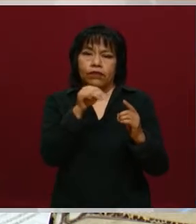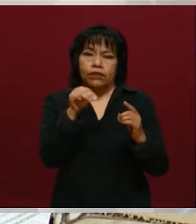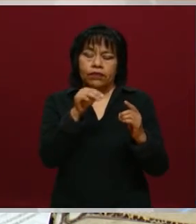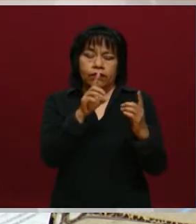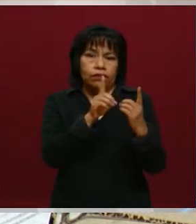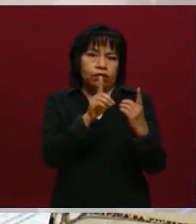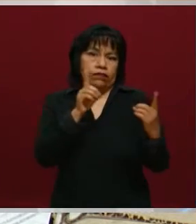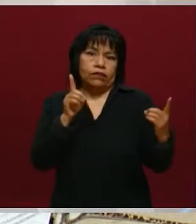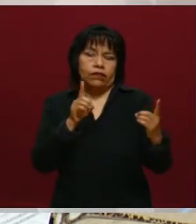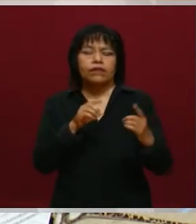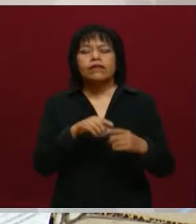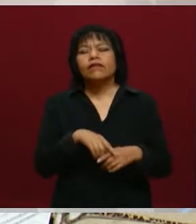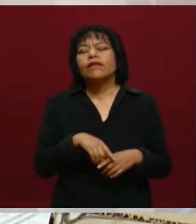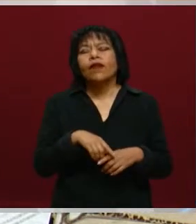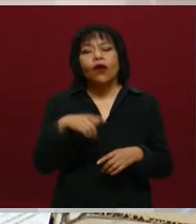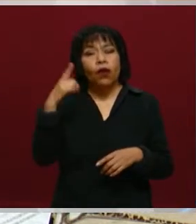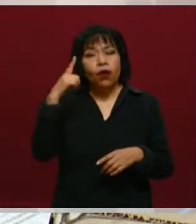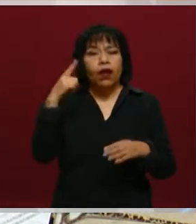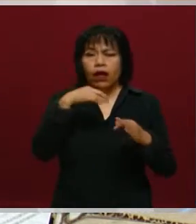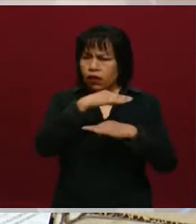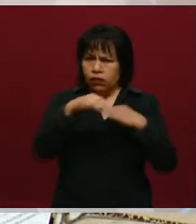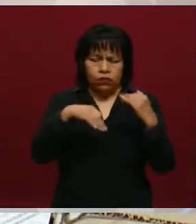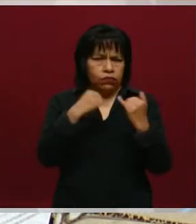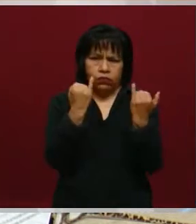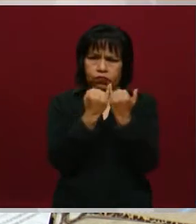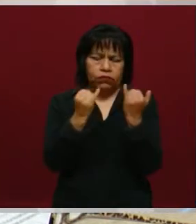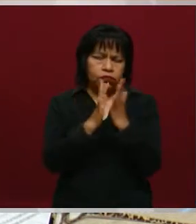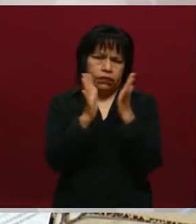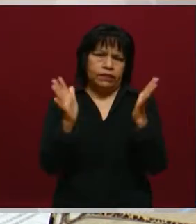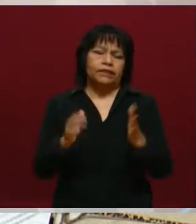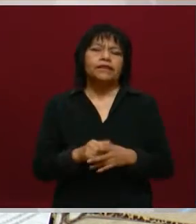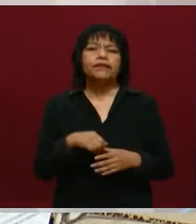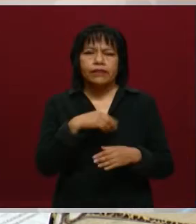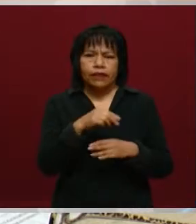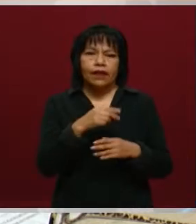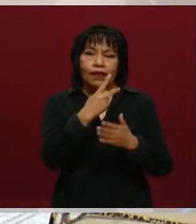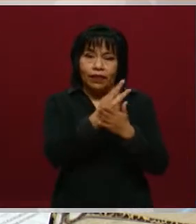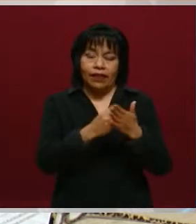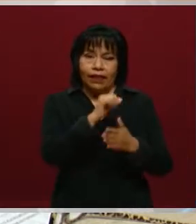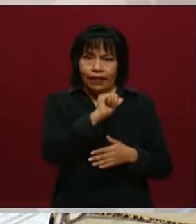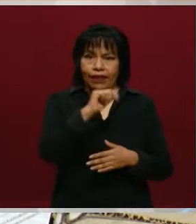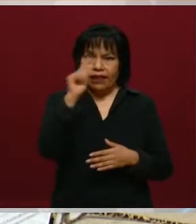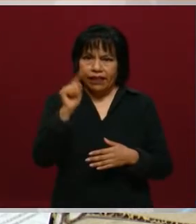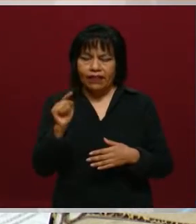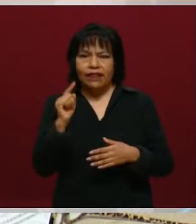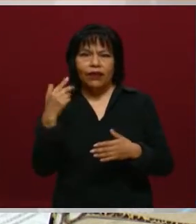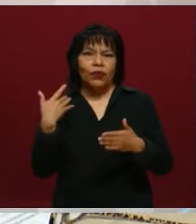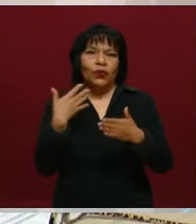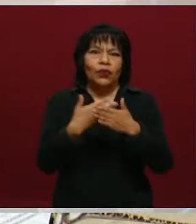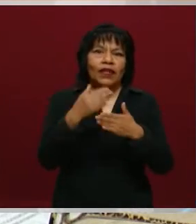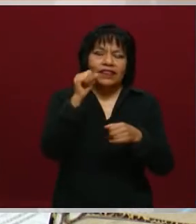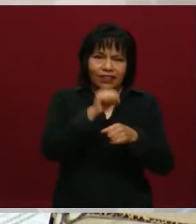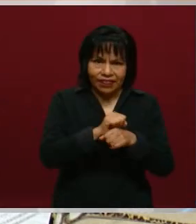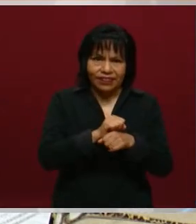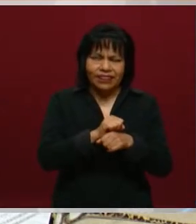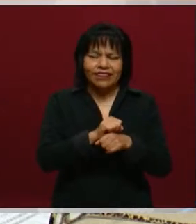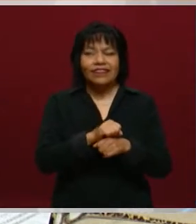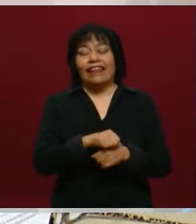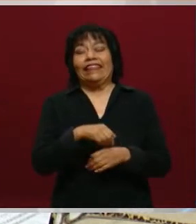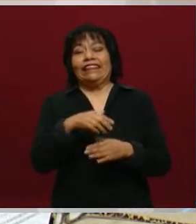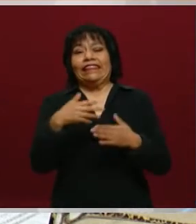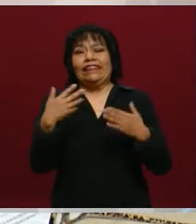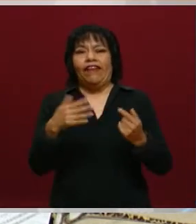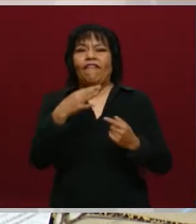ojalá que todos estemos dentro de este pacto comunitario y bueno en este programa de la a la z esta semana hemos estado de fiesta